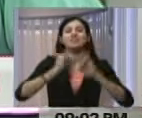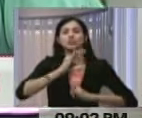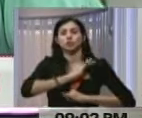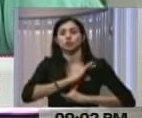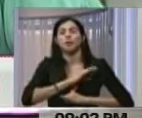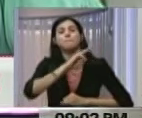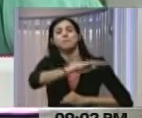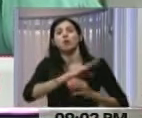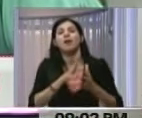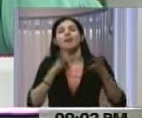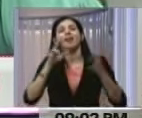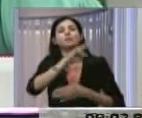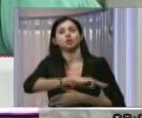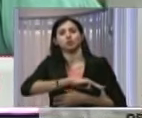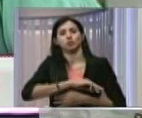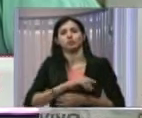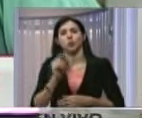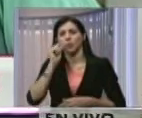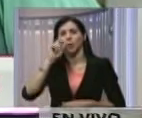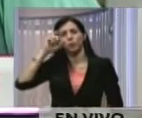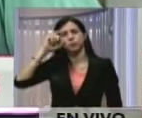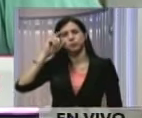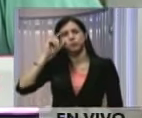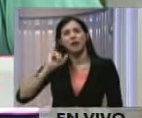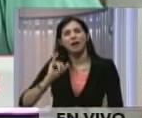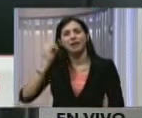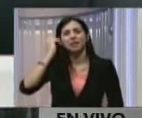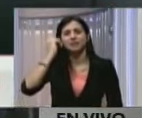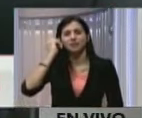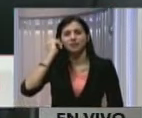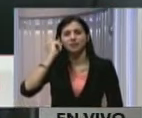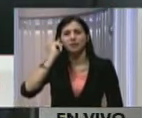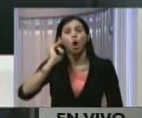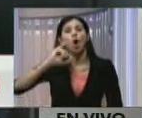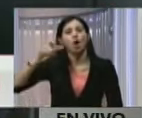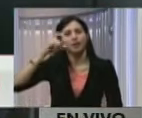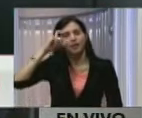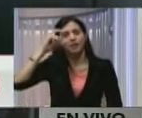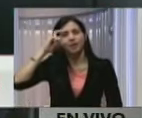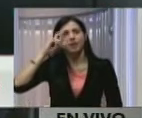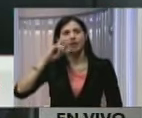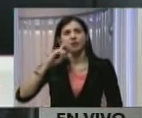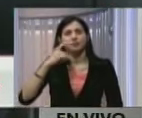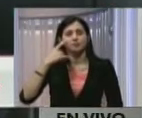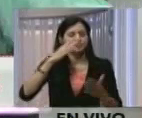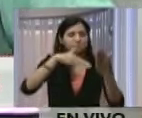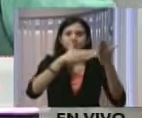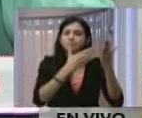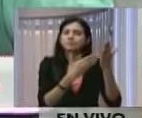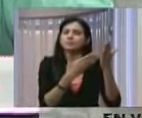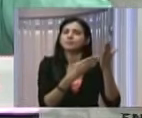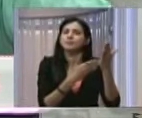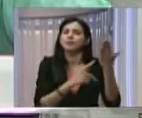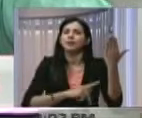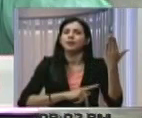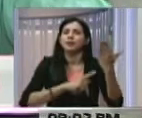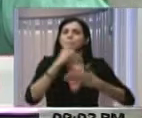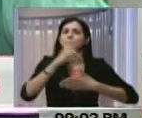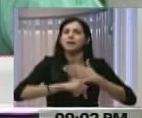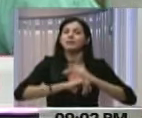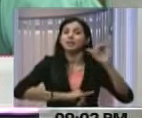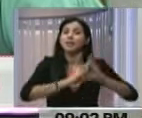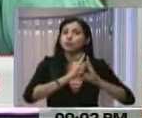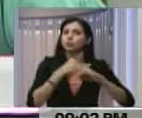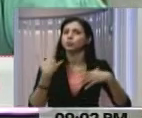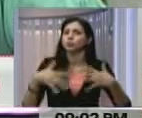grandes misiones, compañero Arriaza, compañera Isis, ¿no? Revisando la agenda internacional, activa